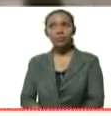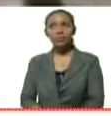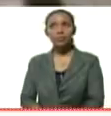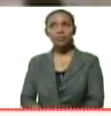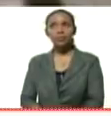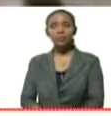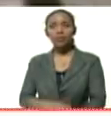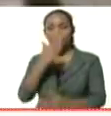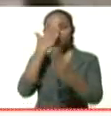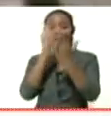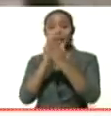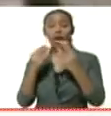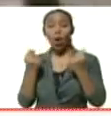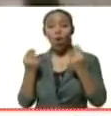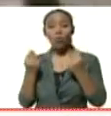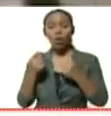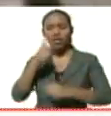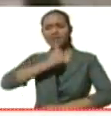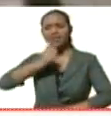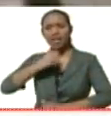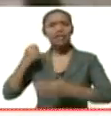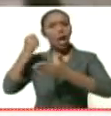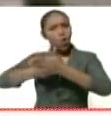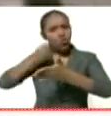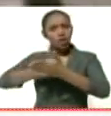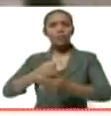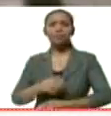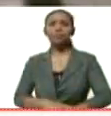frente económico, de resistencia, de lucha.